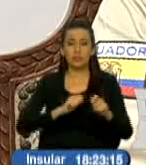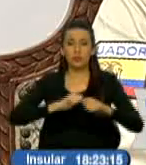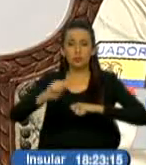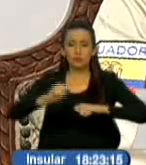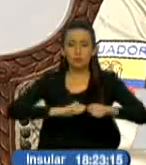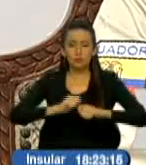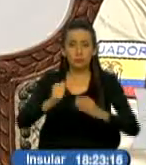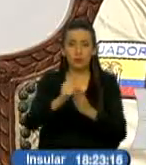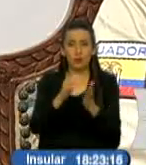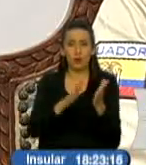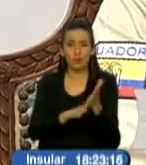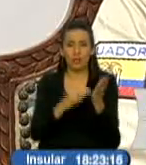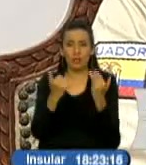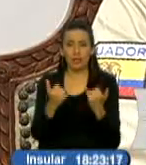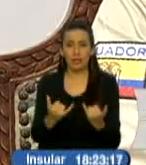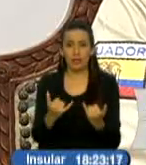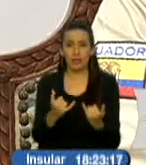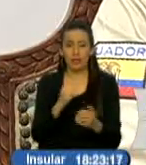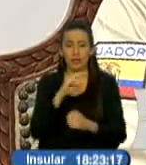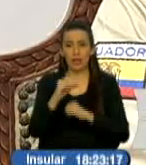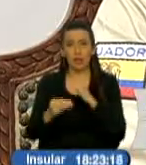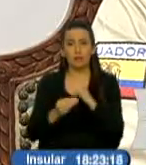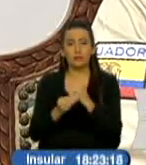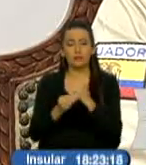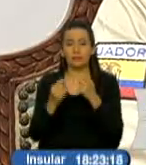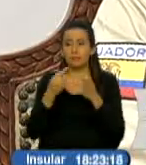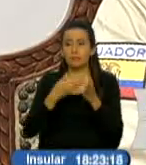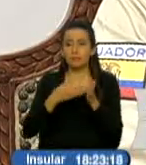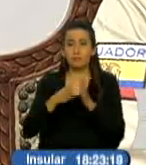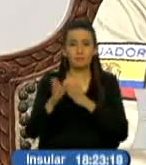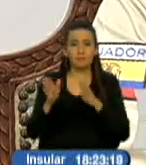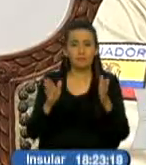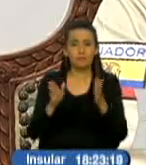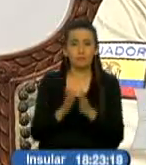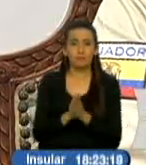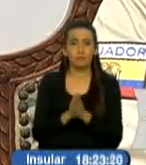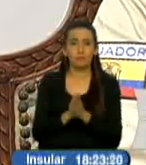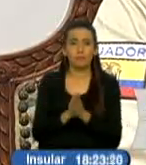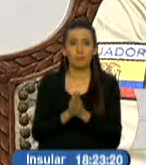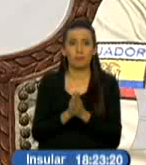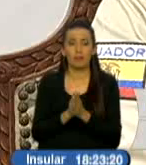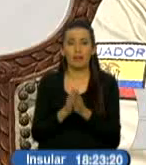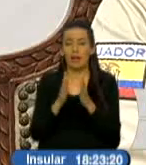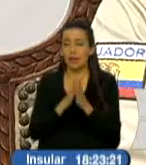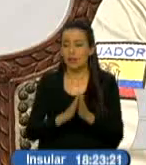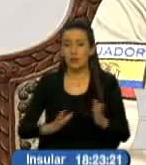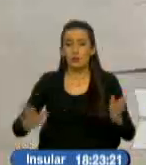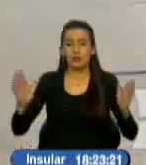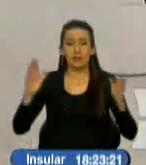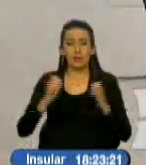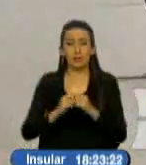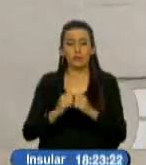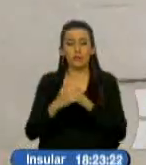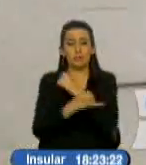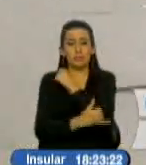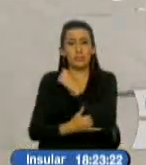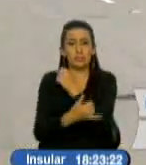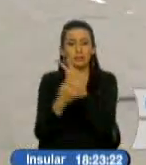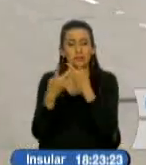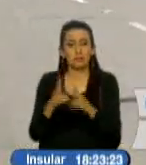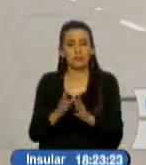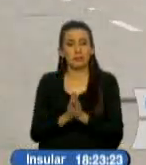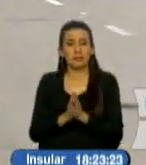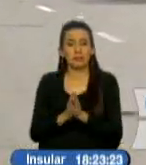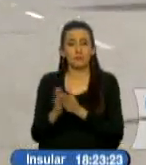permite estar totalmente desconcentrados a nivel nacional, a lo largo y ancho del país. Además, en